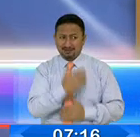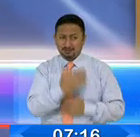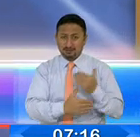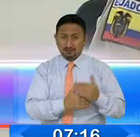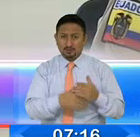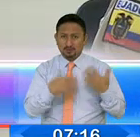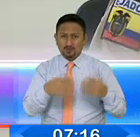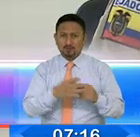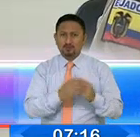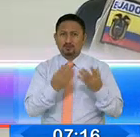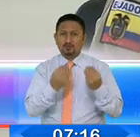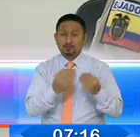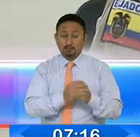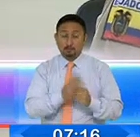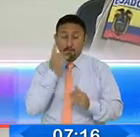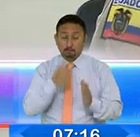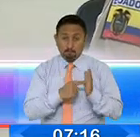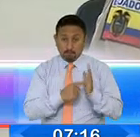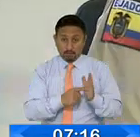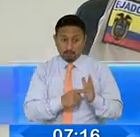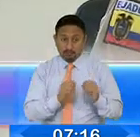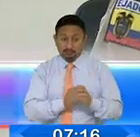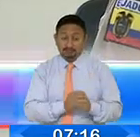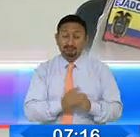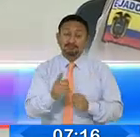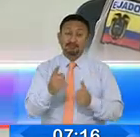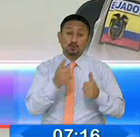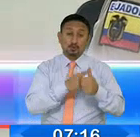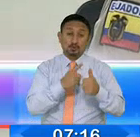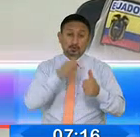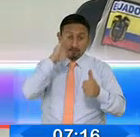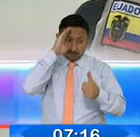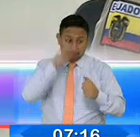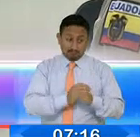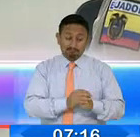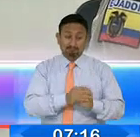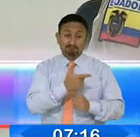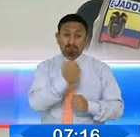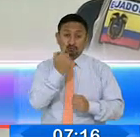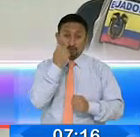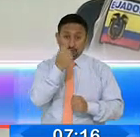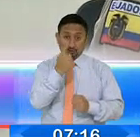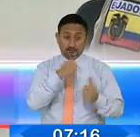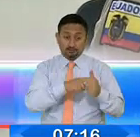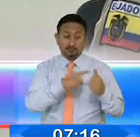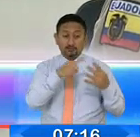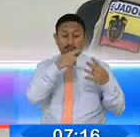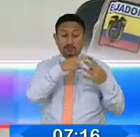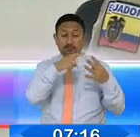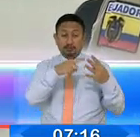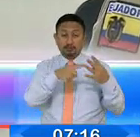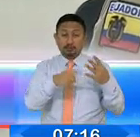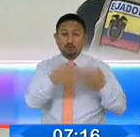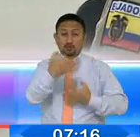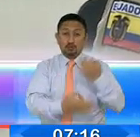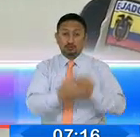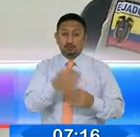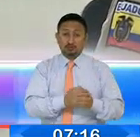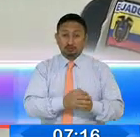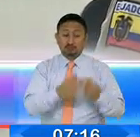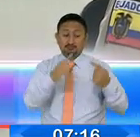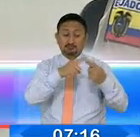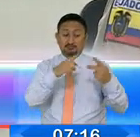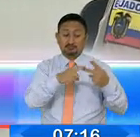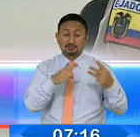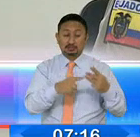delictivo. Registra un antecedente policial por asesinato y 4 procesos judiciales, 3 por